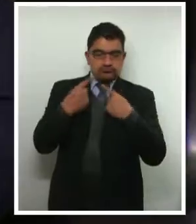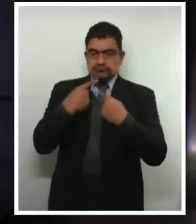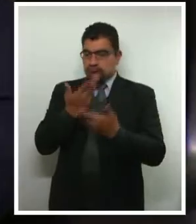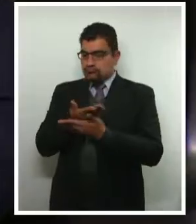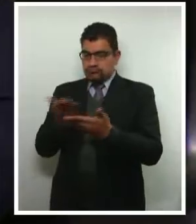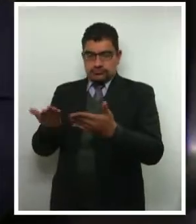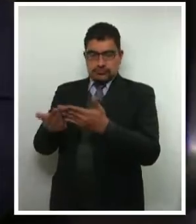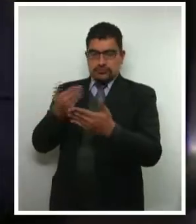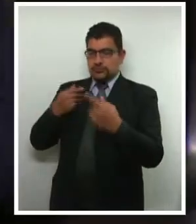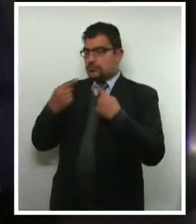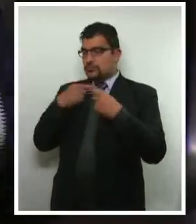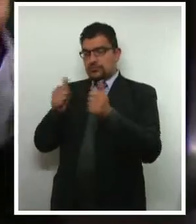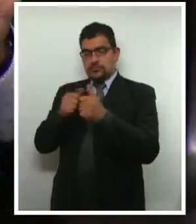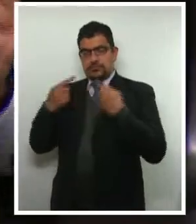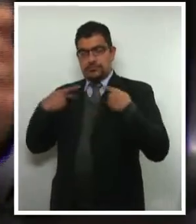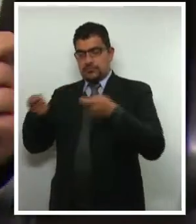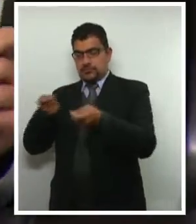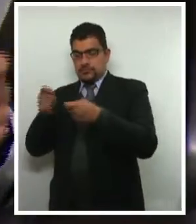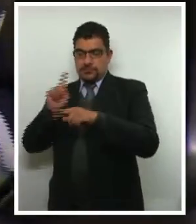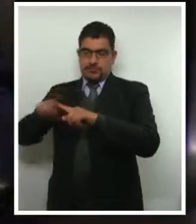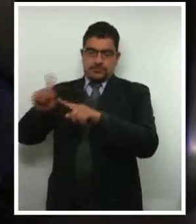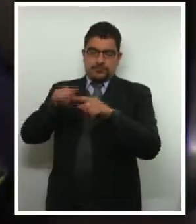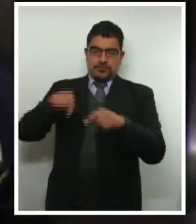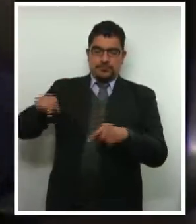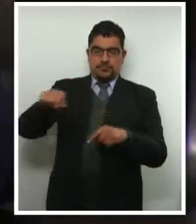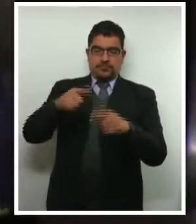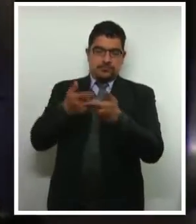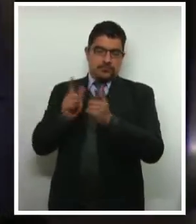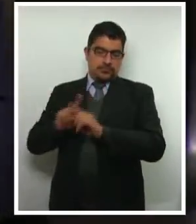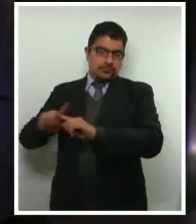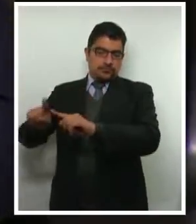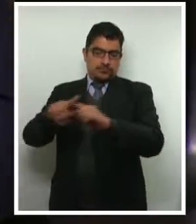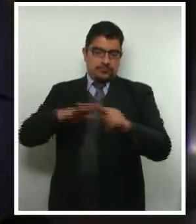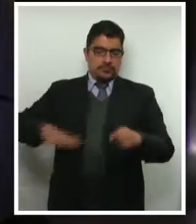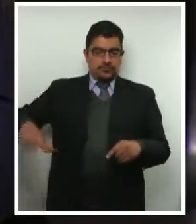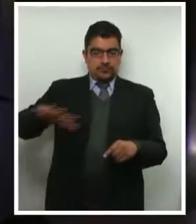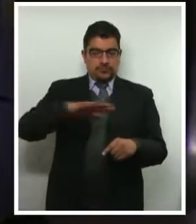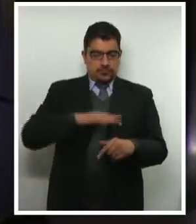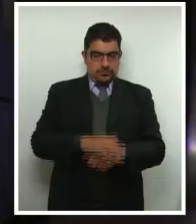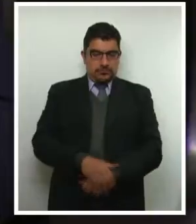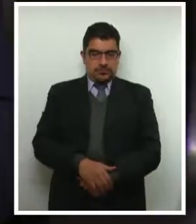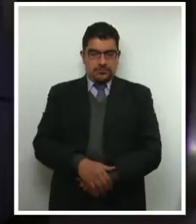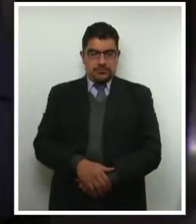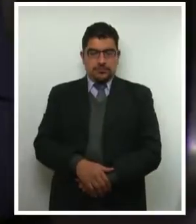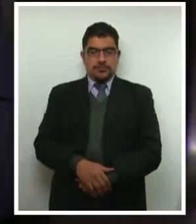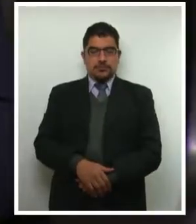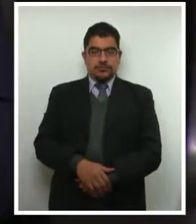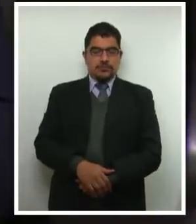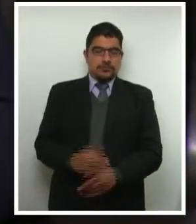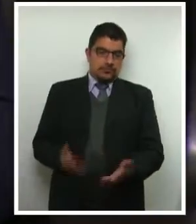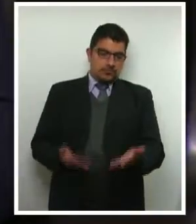por supuesto, con los coordinadores de los grupos parlamentarios, que